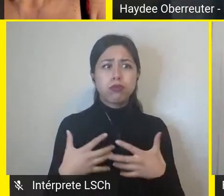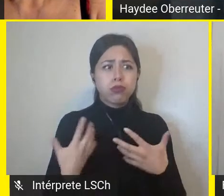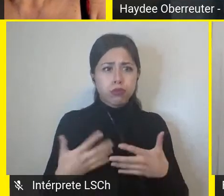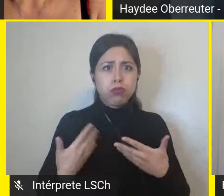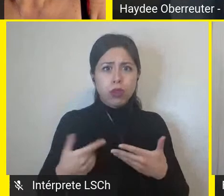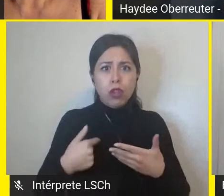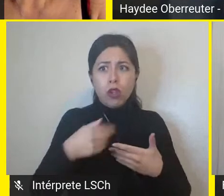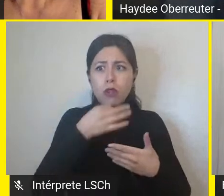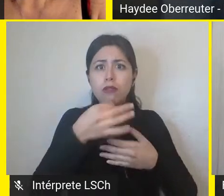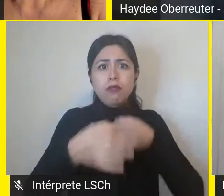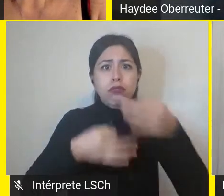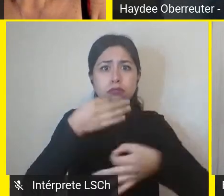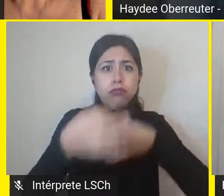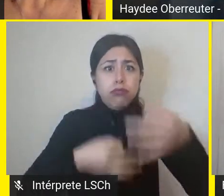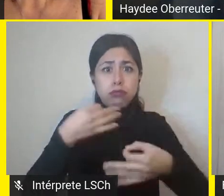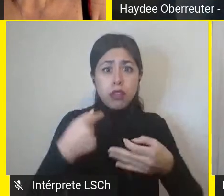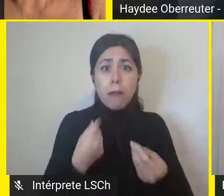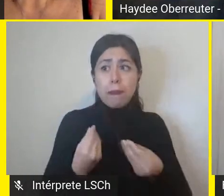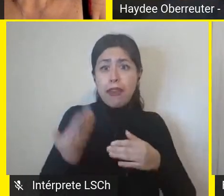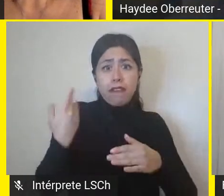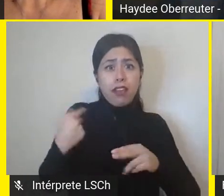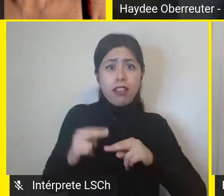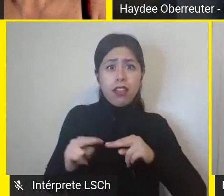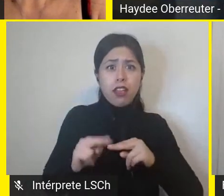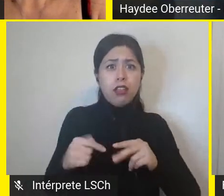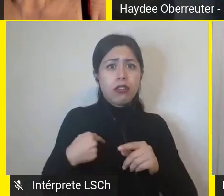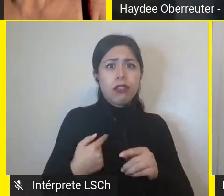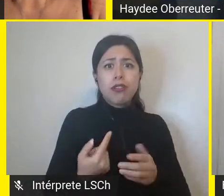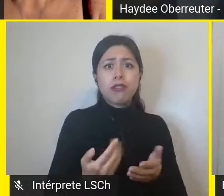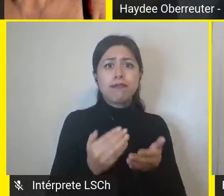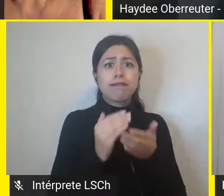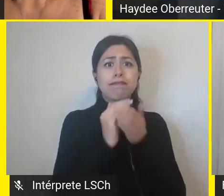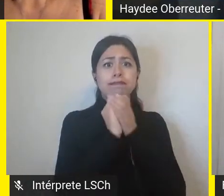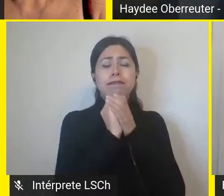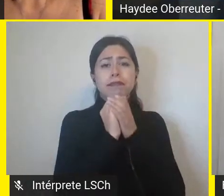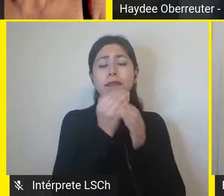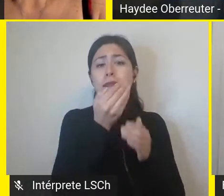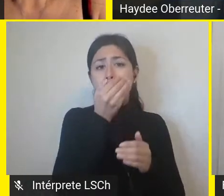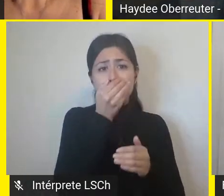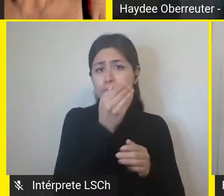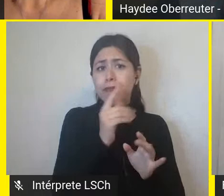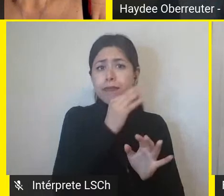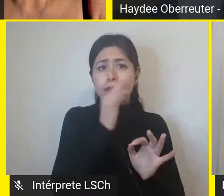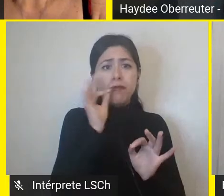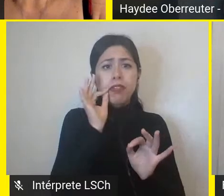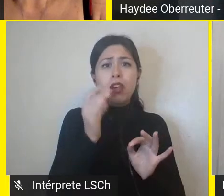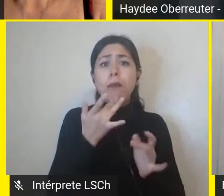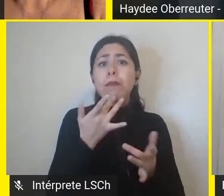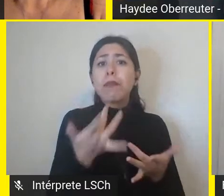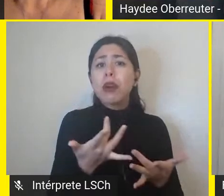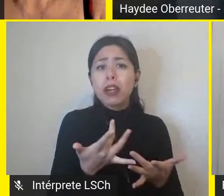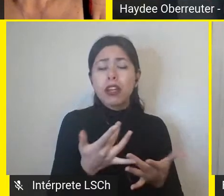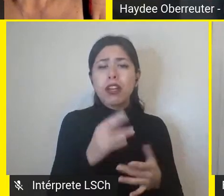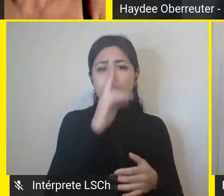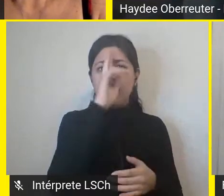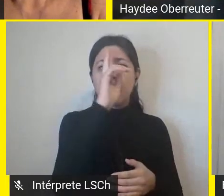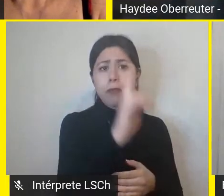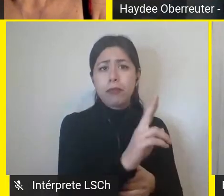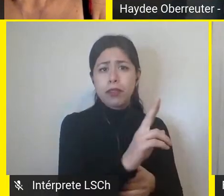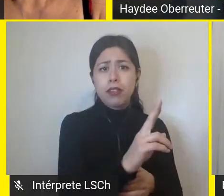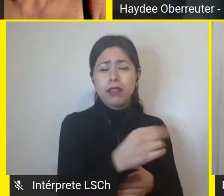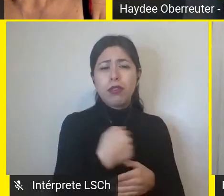que me habían hecho, guardé silencio, por respeto, por consideración, guardé